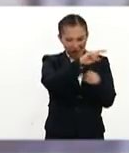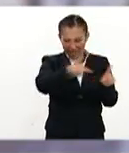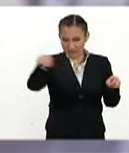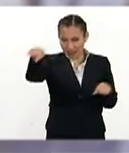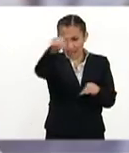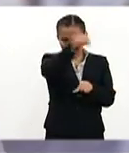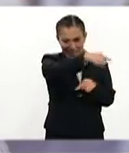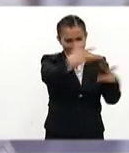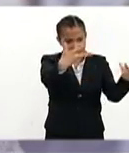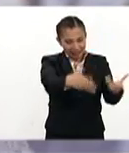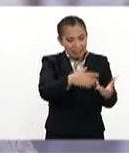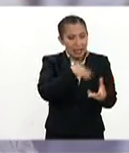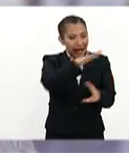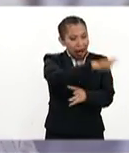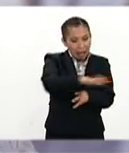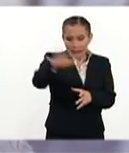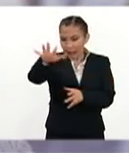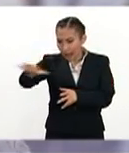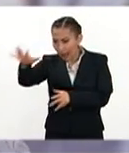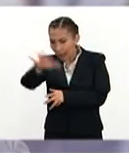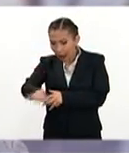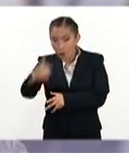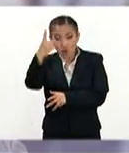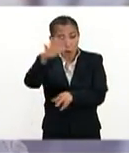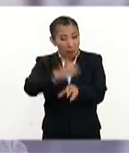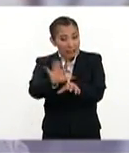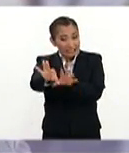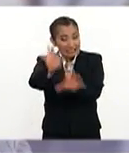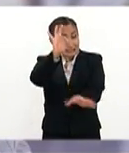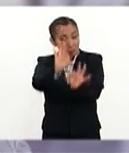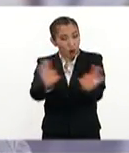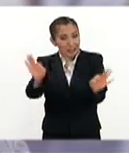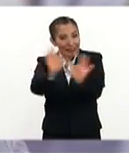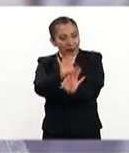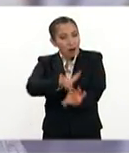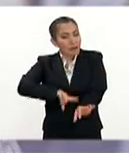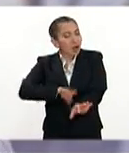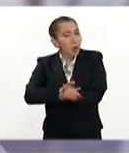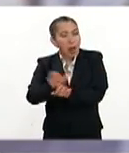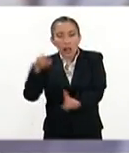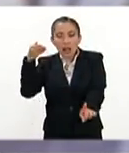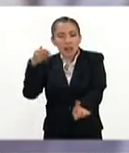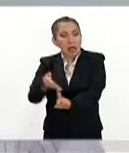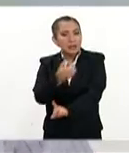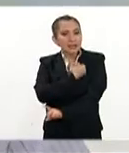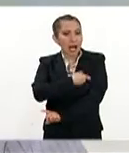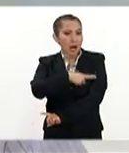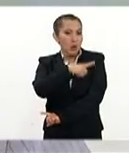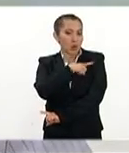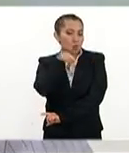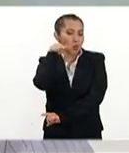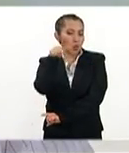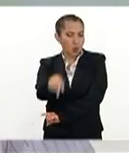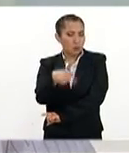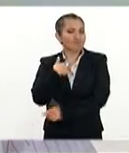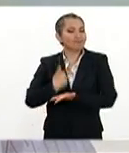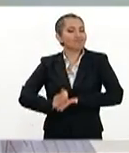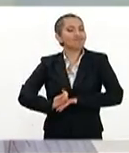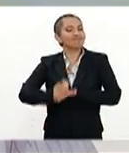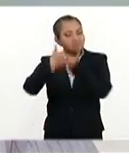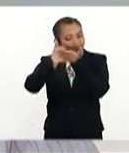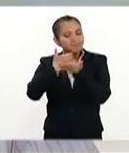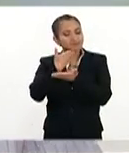que dedicamos en cada ámbito, y uno muy relevante y prioritario para el gobierno, que es el del sector salud, nos